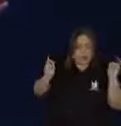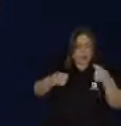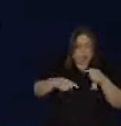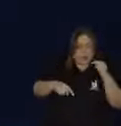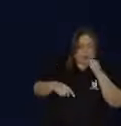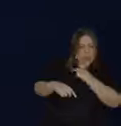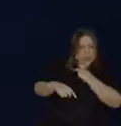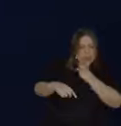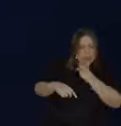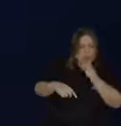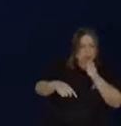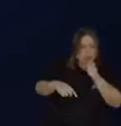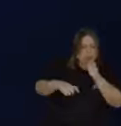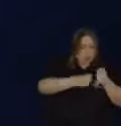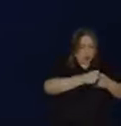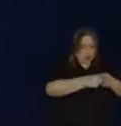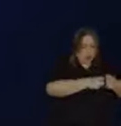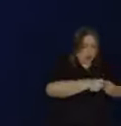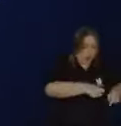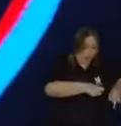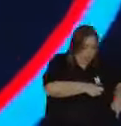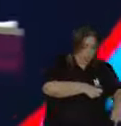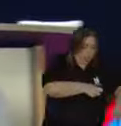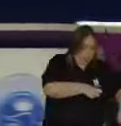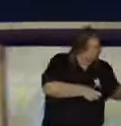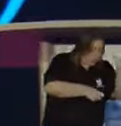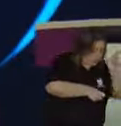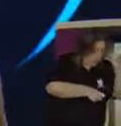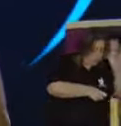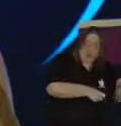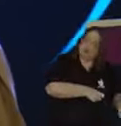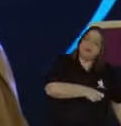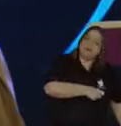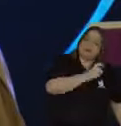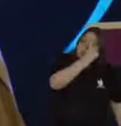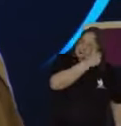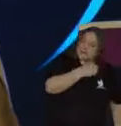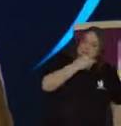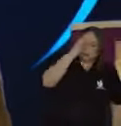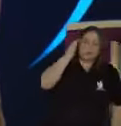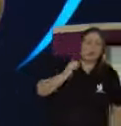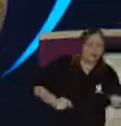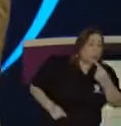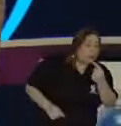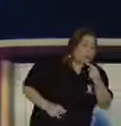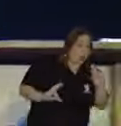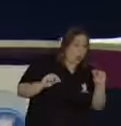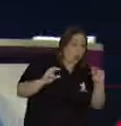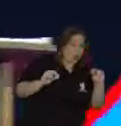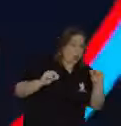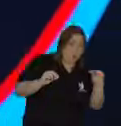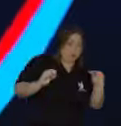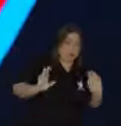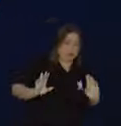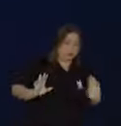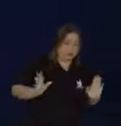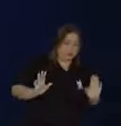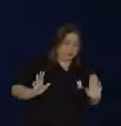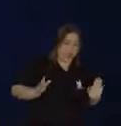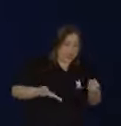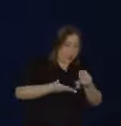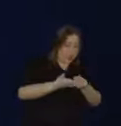príncipe de este mundo de las tinieblas, el que se mueve en medio del... De eso no se habla, ¿eh? De las